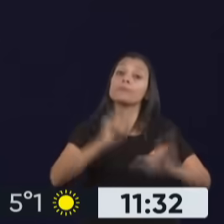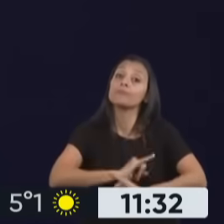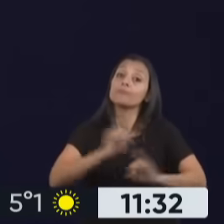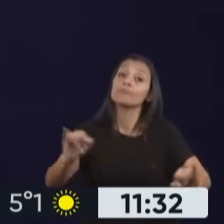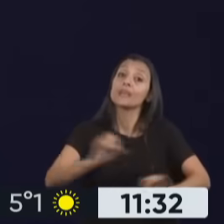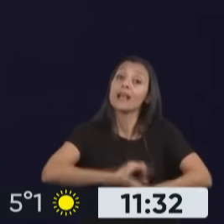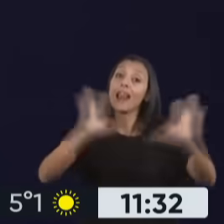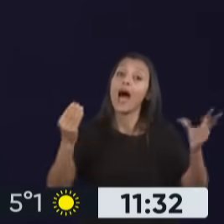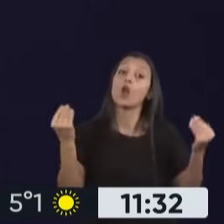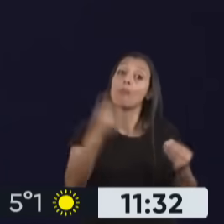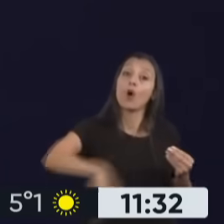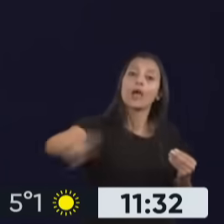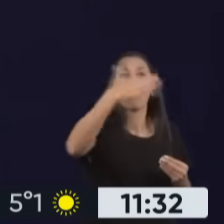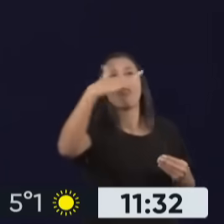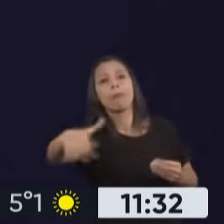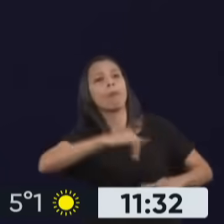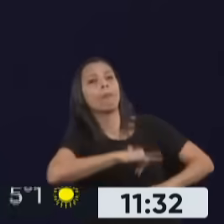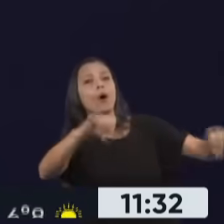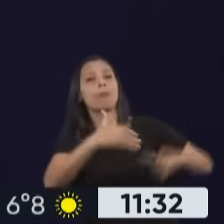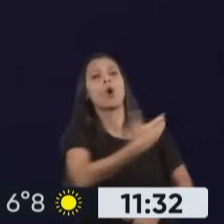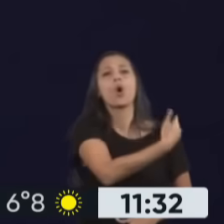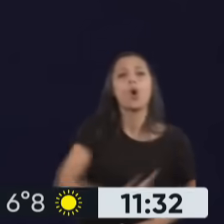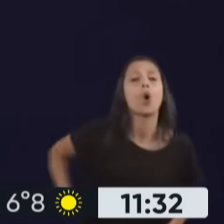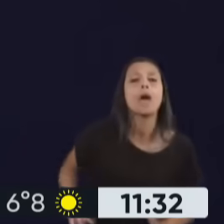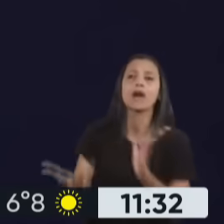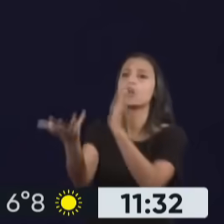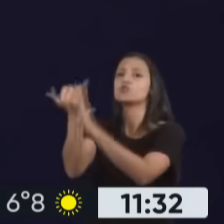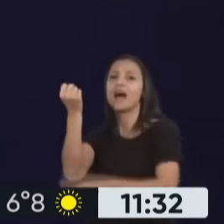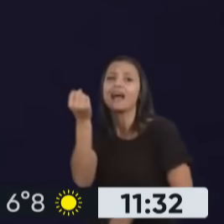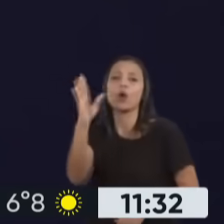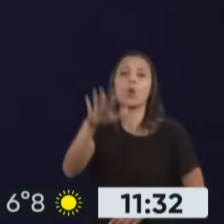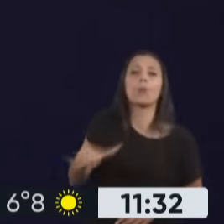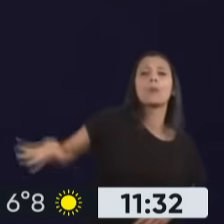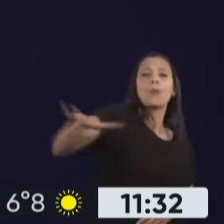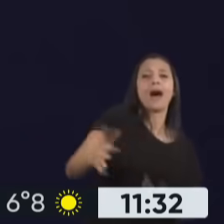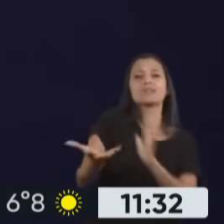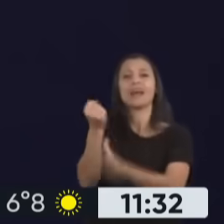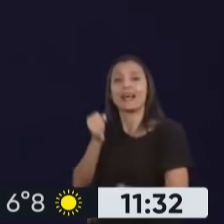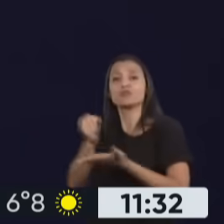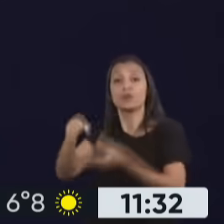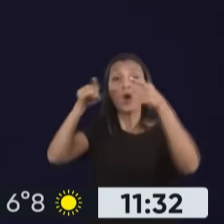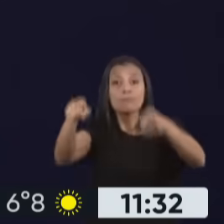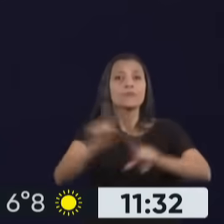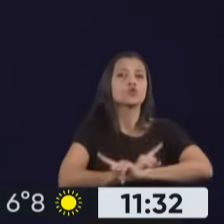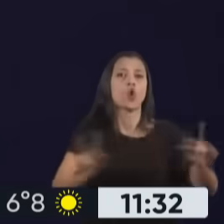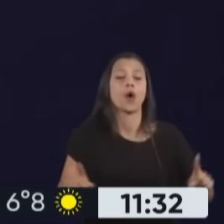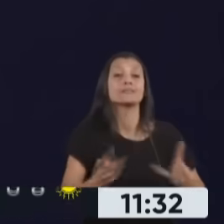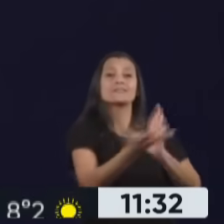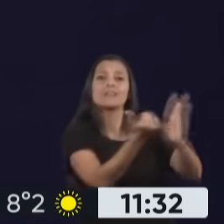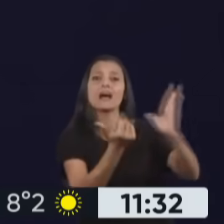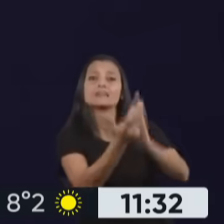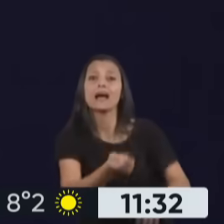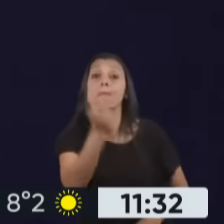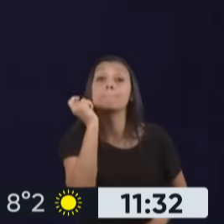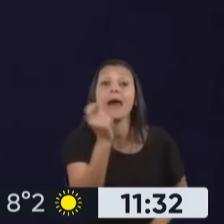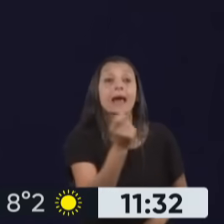notas con los títulos de que el gobierno le quitó a los clubes de barrios los subsidios. Esto no es así. Esto es para los que